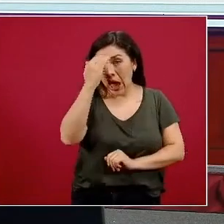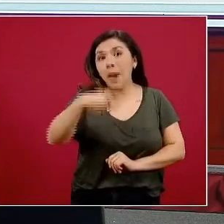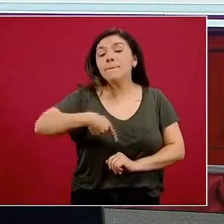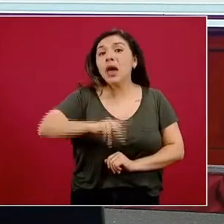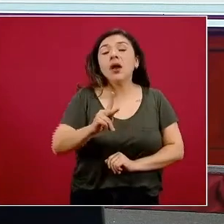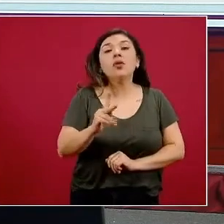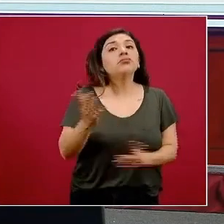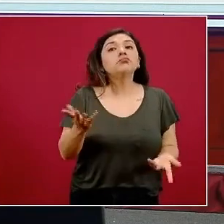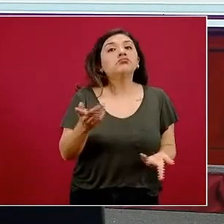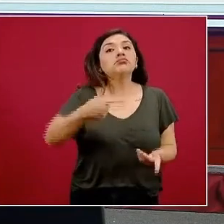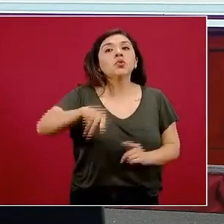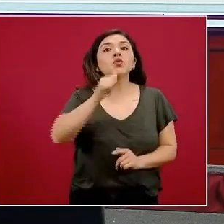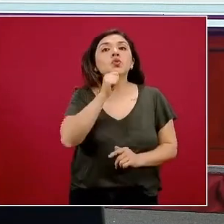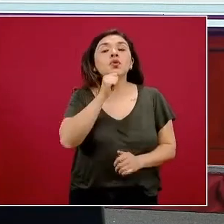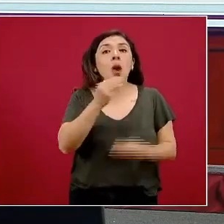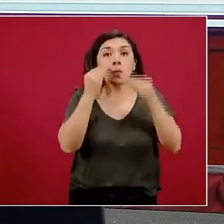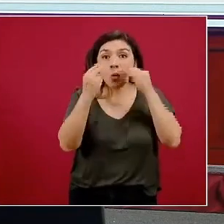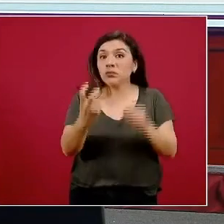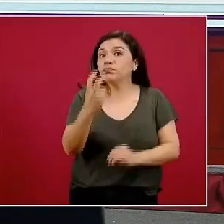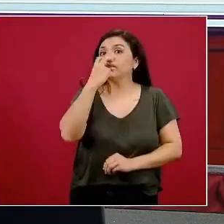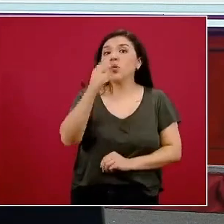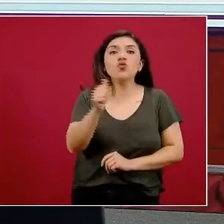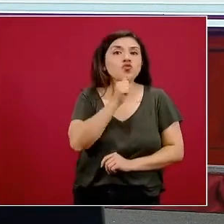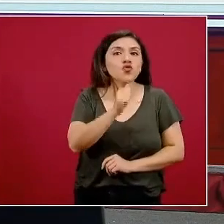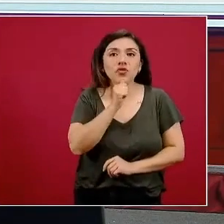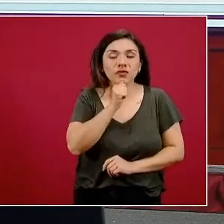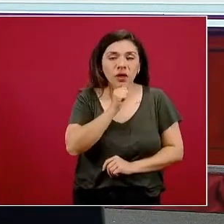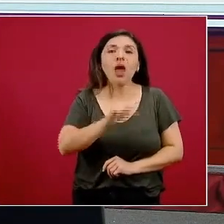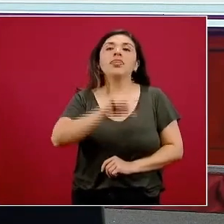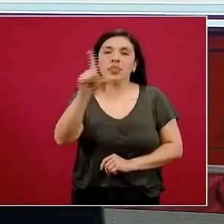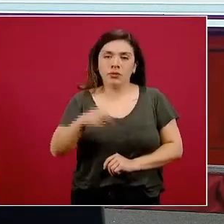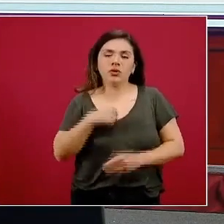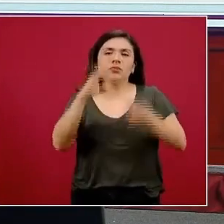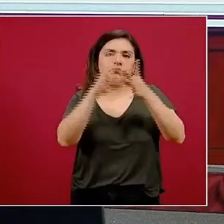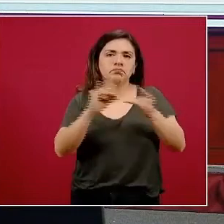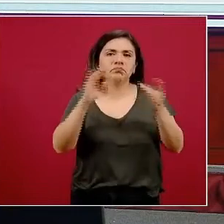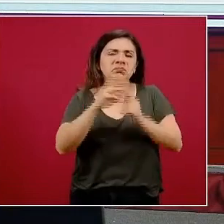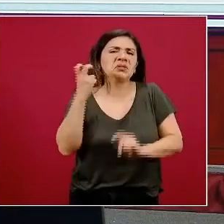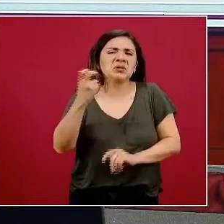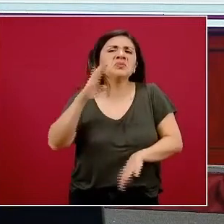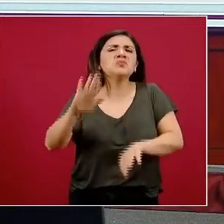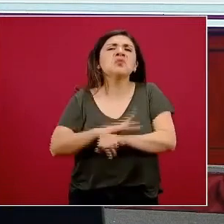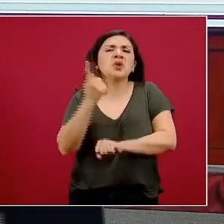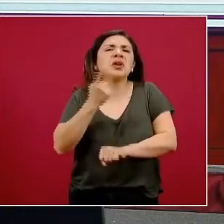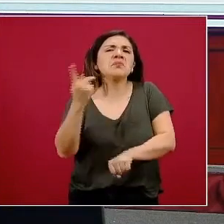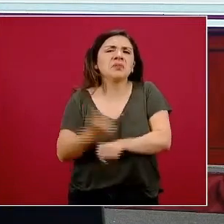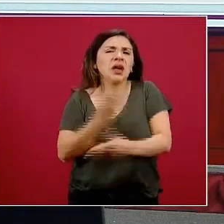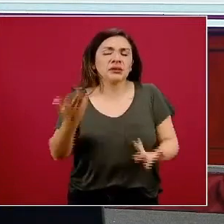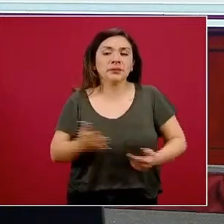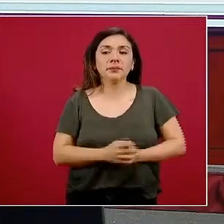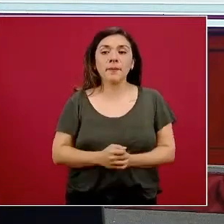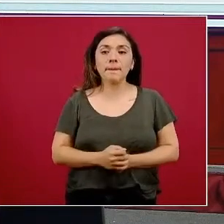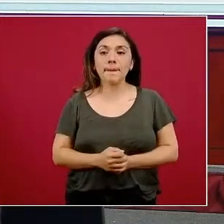que no tuvieron la toma de una muestra, y ahorita vamos a explicar por qué se da esta situación. Y lo que hicimos